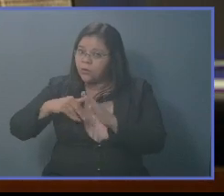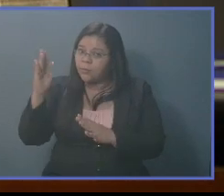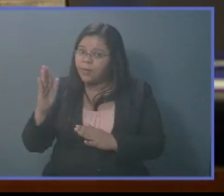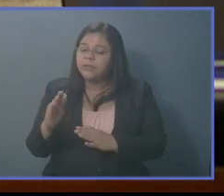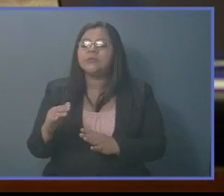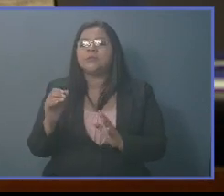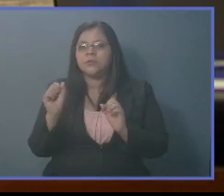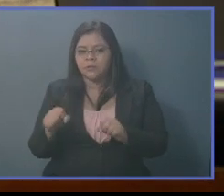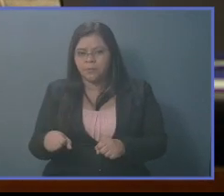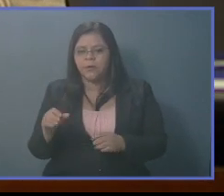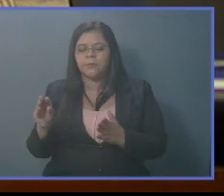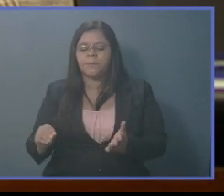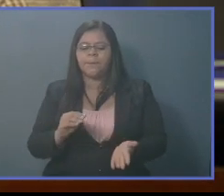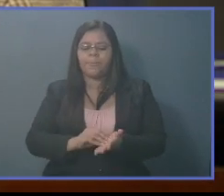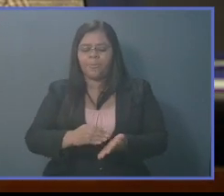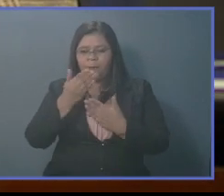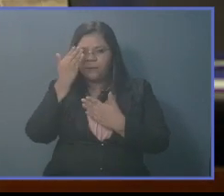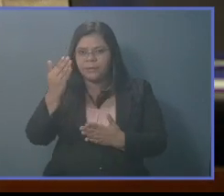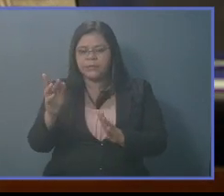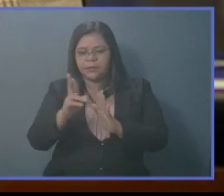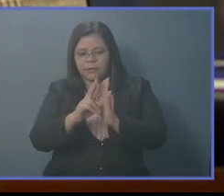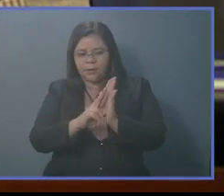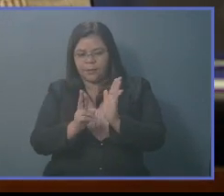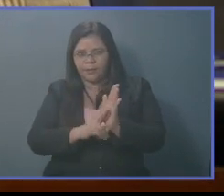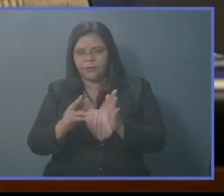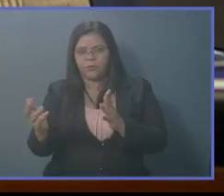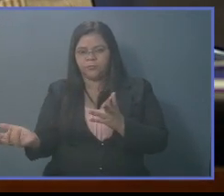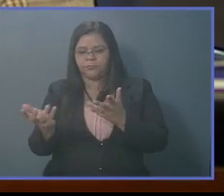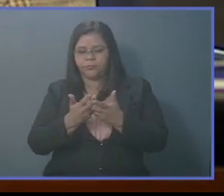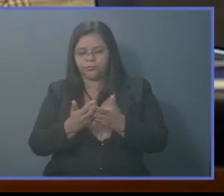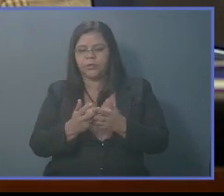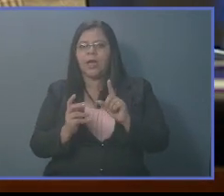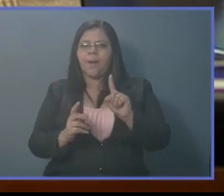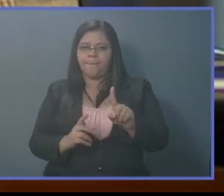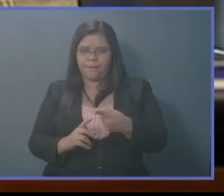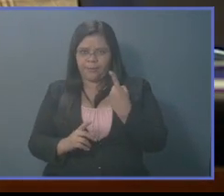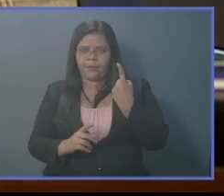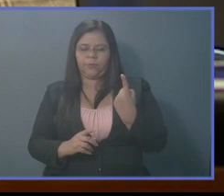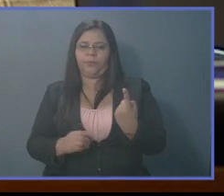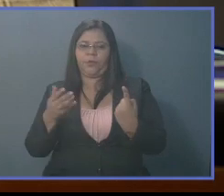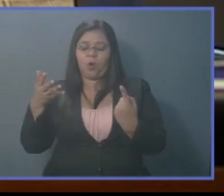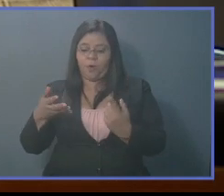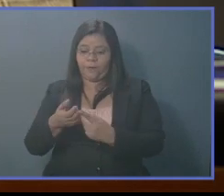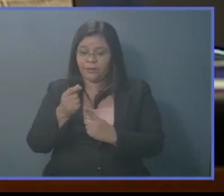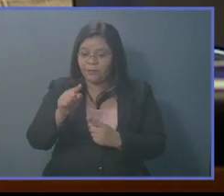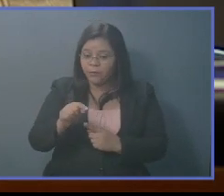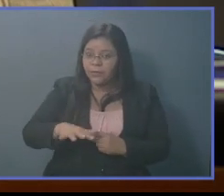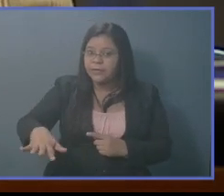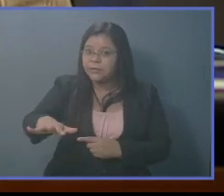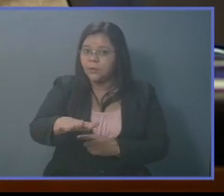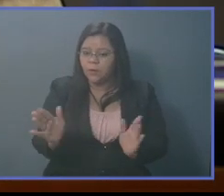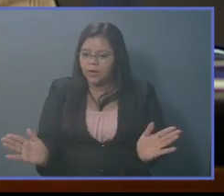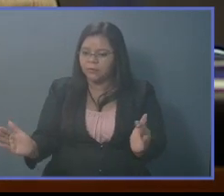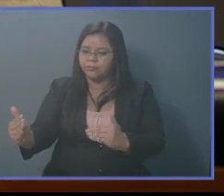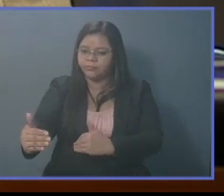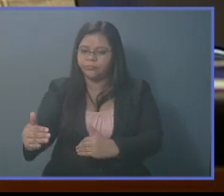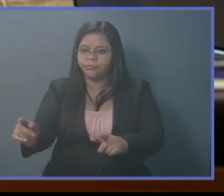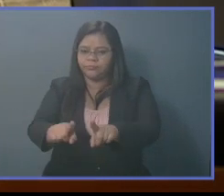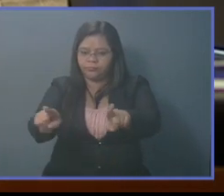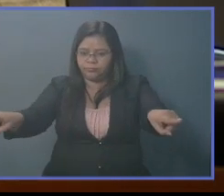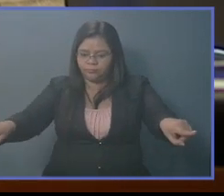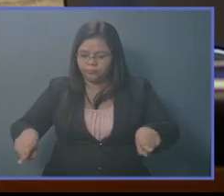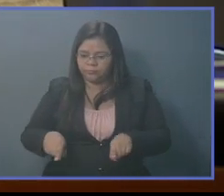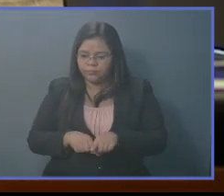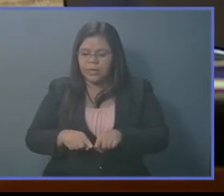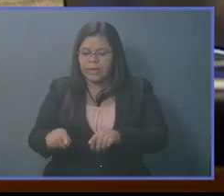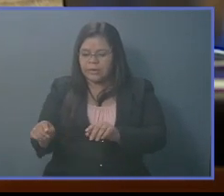proceder legalmente estarán sujetas a las siguientes regulaciones. A. El objeto de una zona epidémica sujeta a control sanitario es focalizar medidas